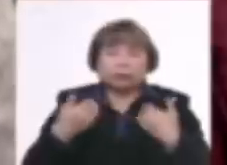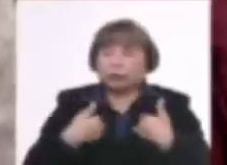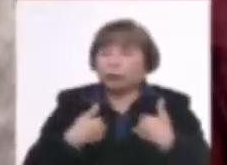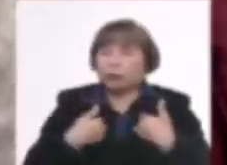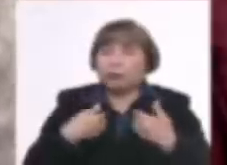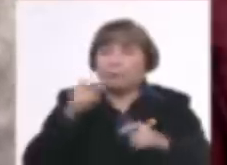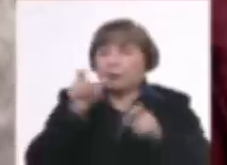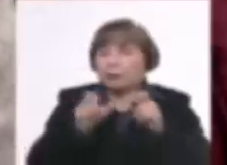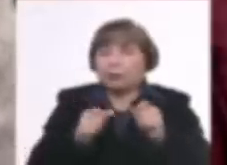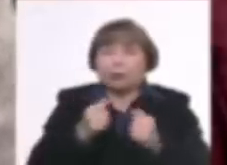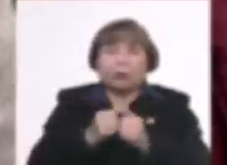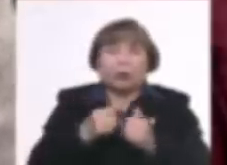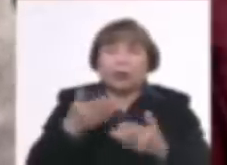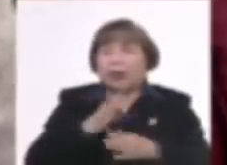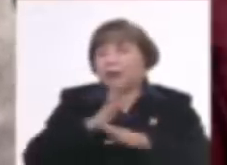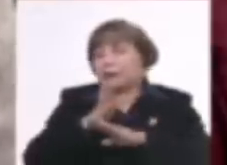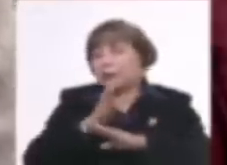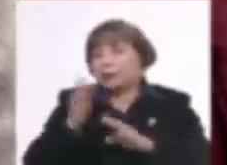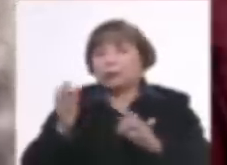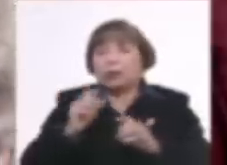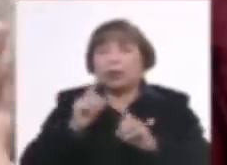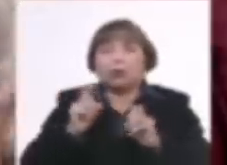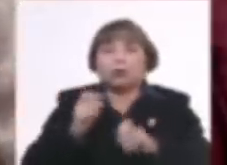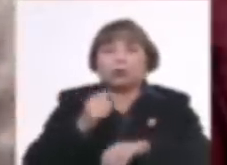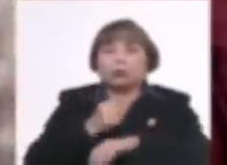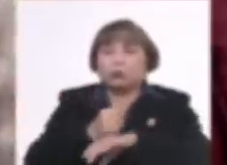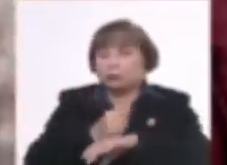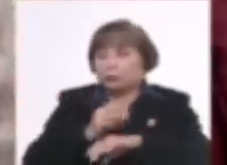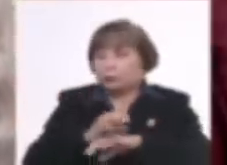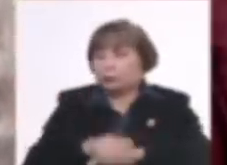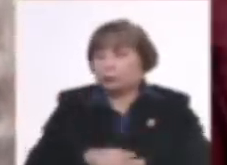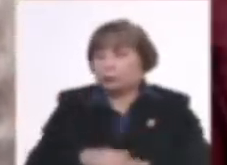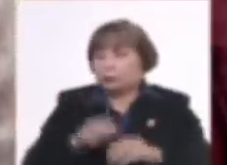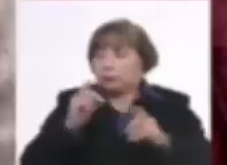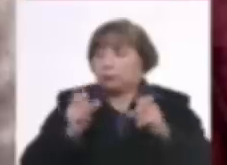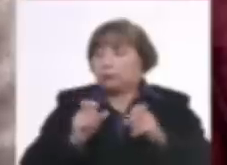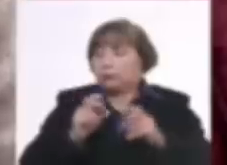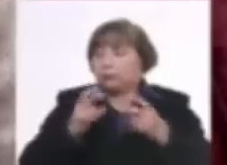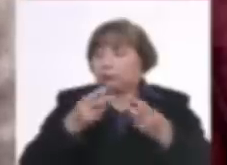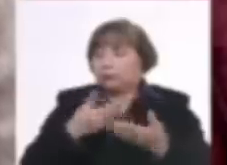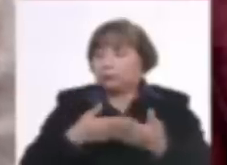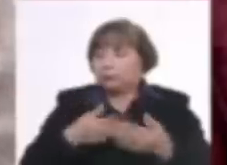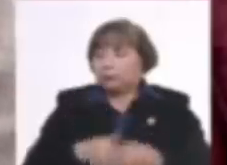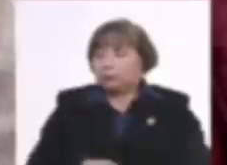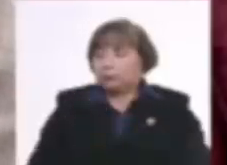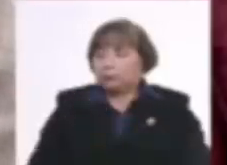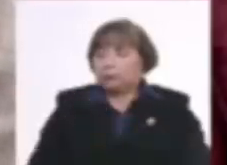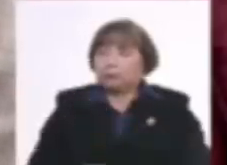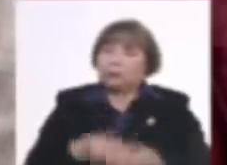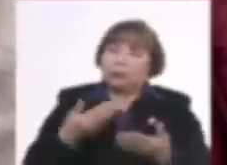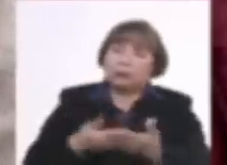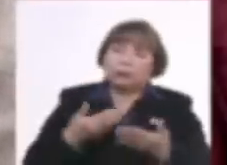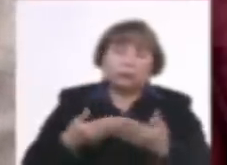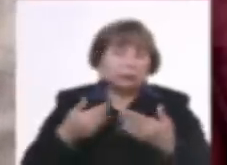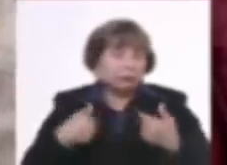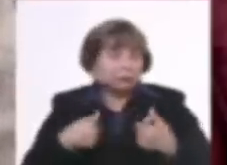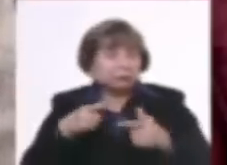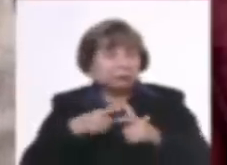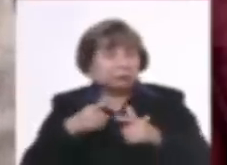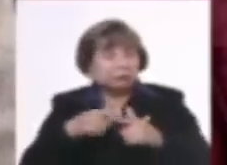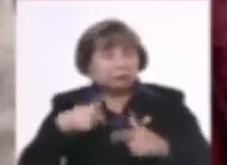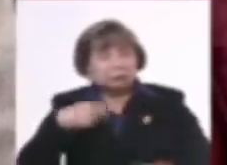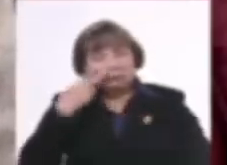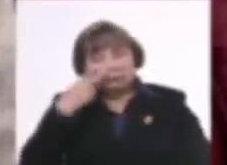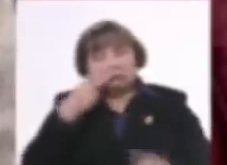con el personal, pues lo harán a través de una consultoría. Eso no es un tema, pero le explico. Entonces, yo viendo